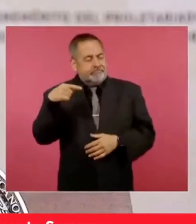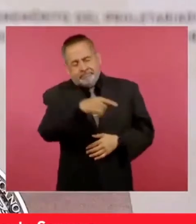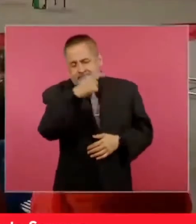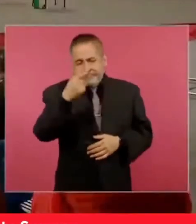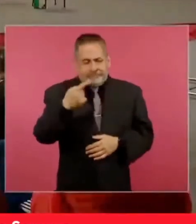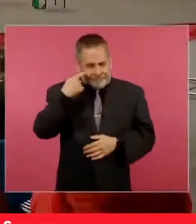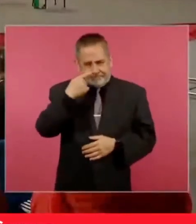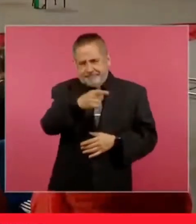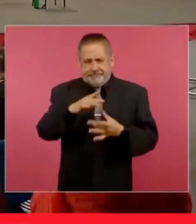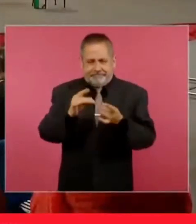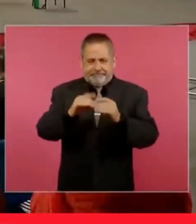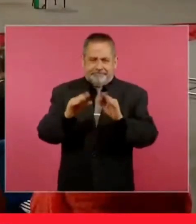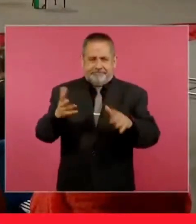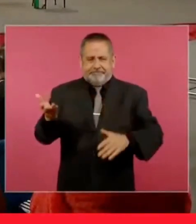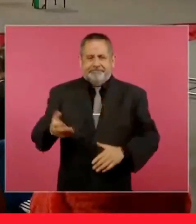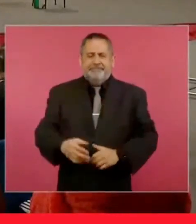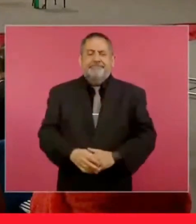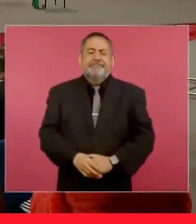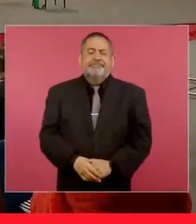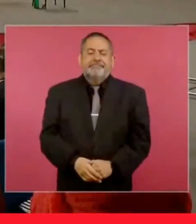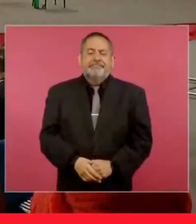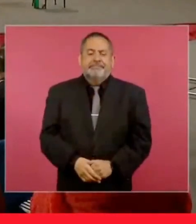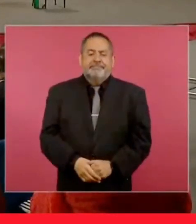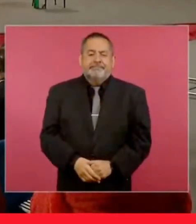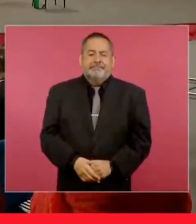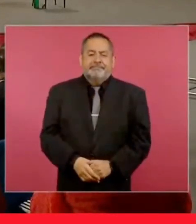de pensiones. Vamos a verlo.